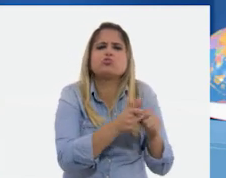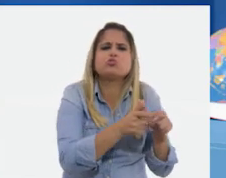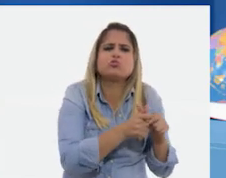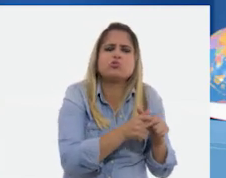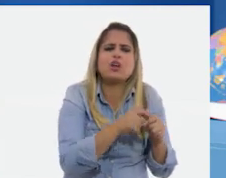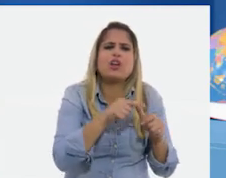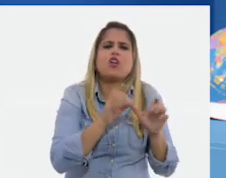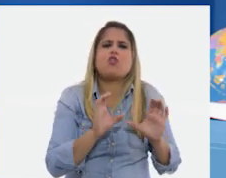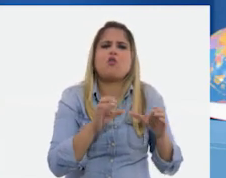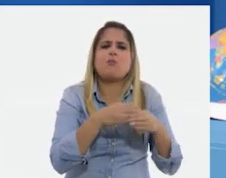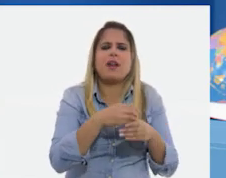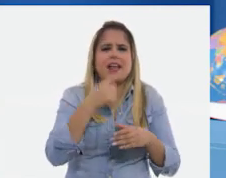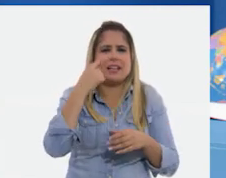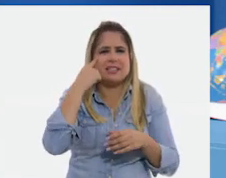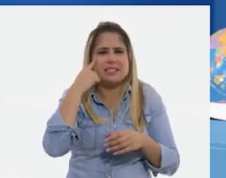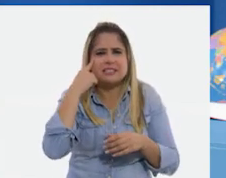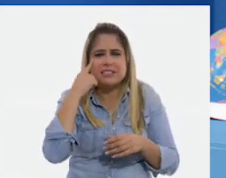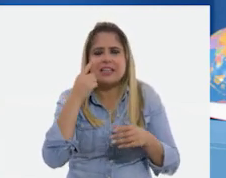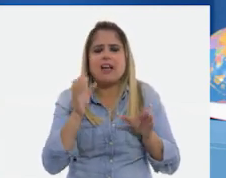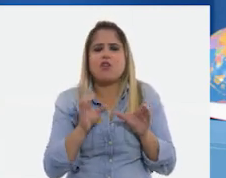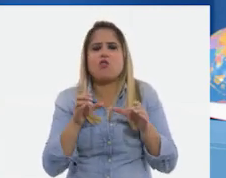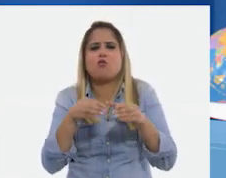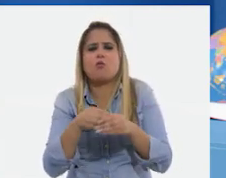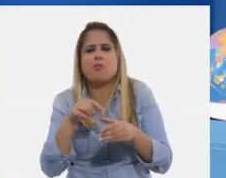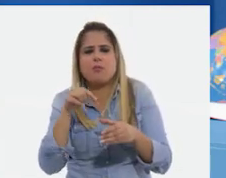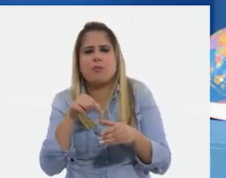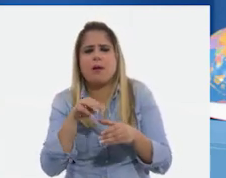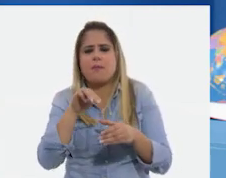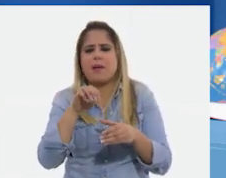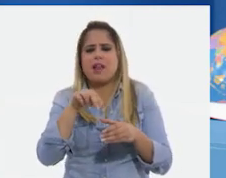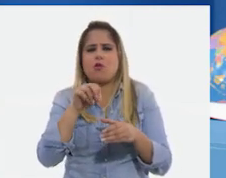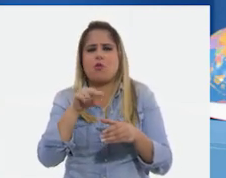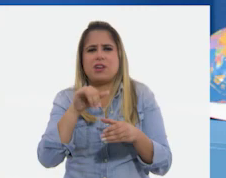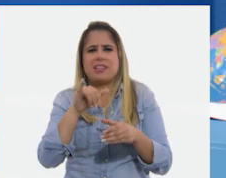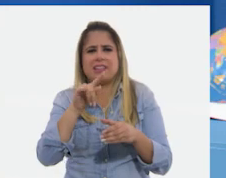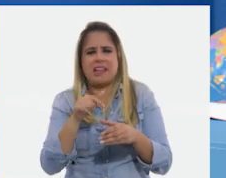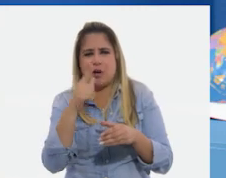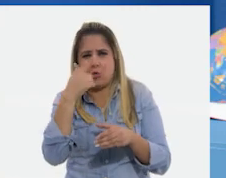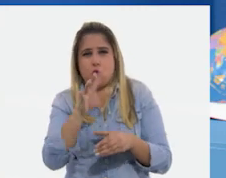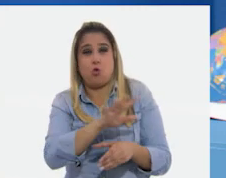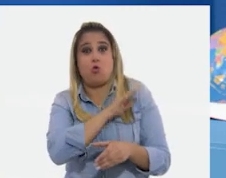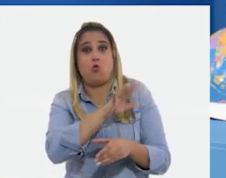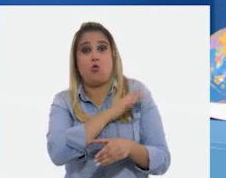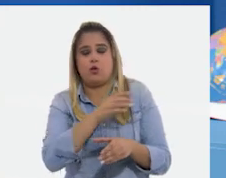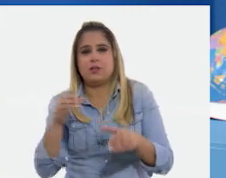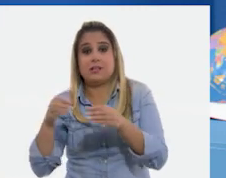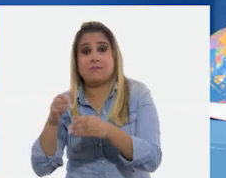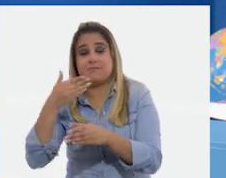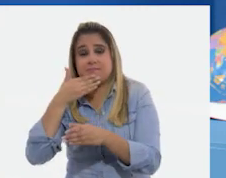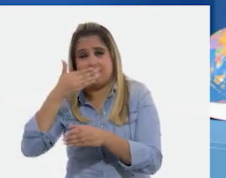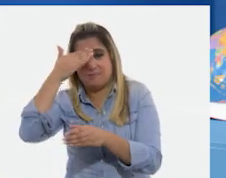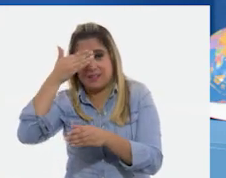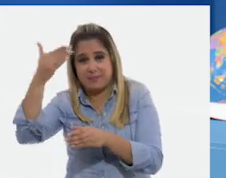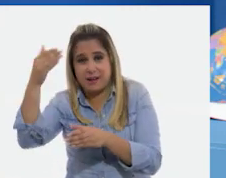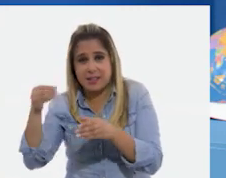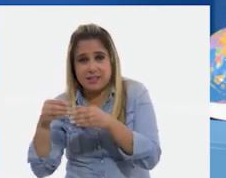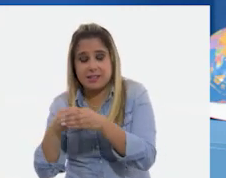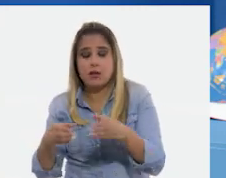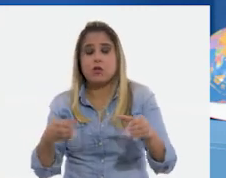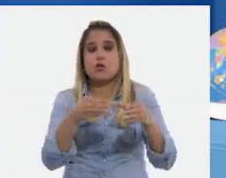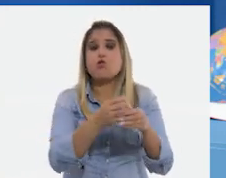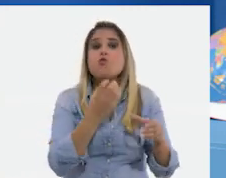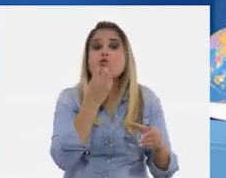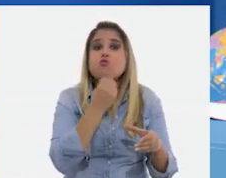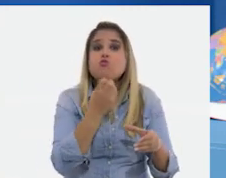la comunidad china, la comunidad menonita, la comunidad libanesa, la comunidad